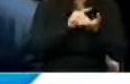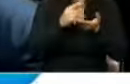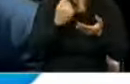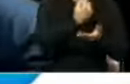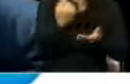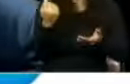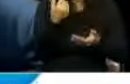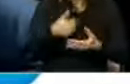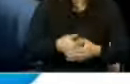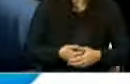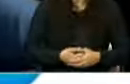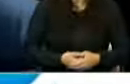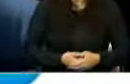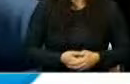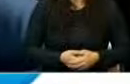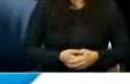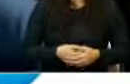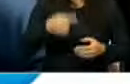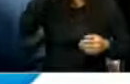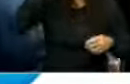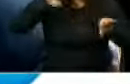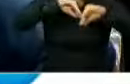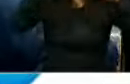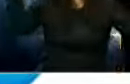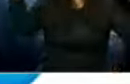los docentes son pobres también.